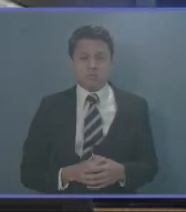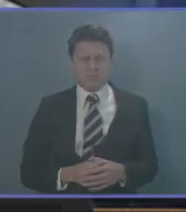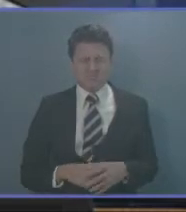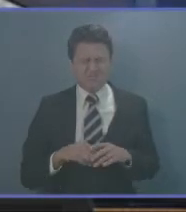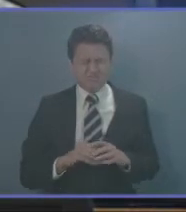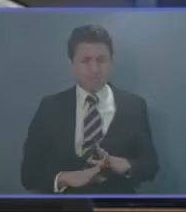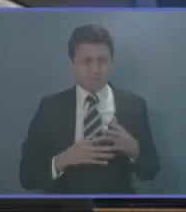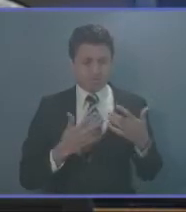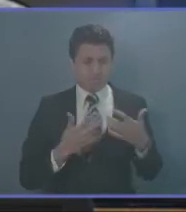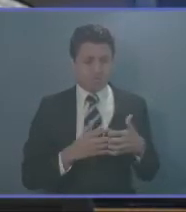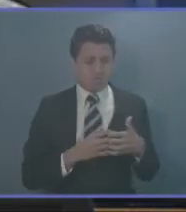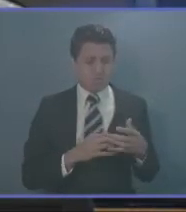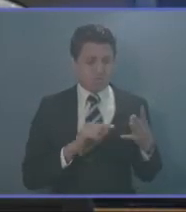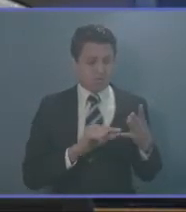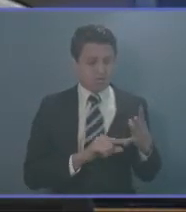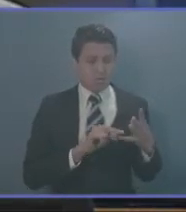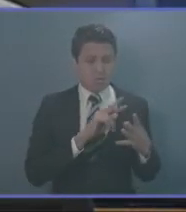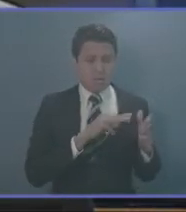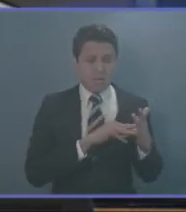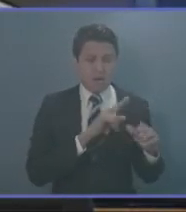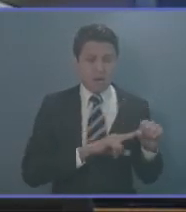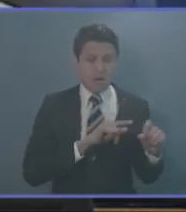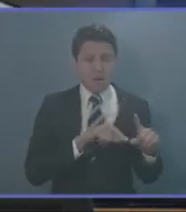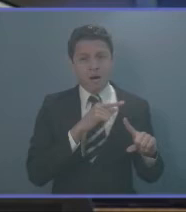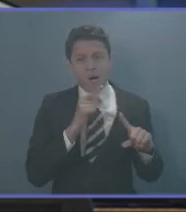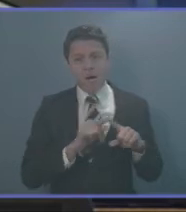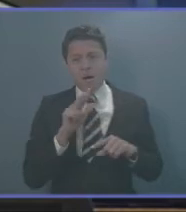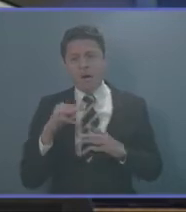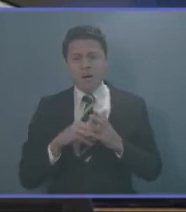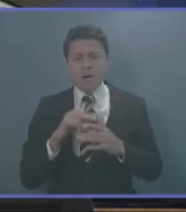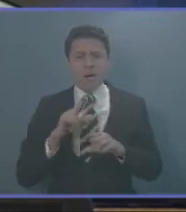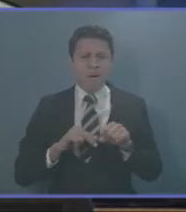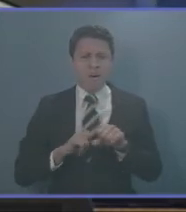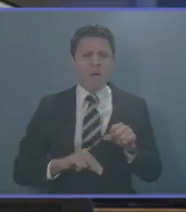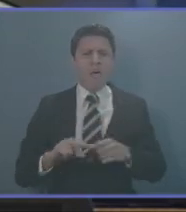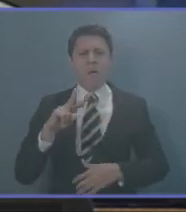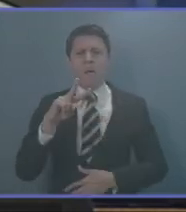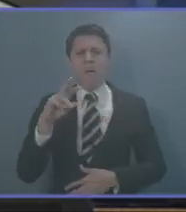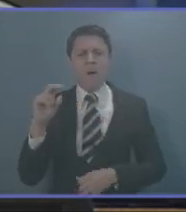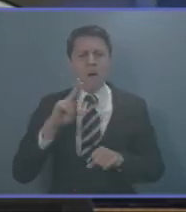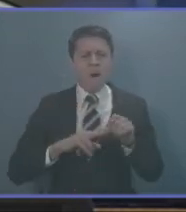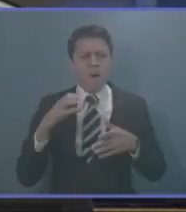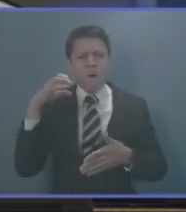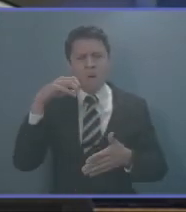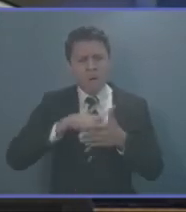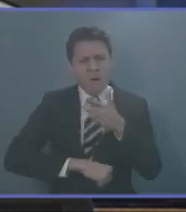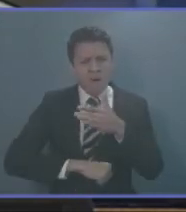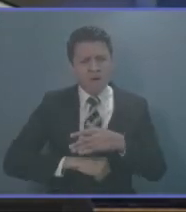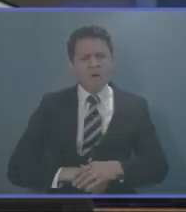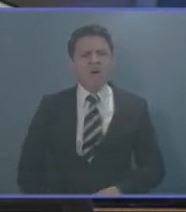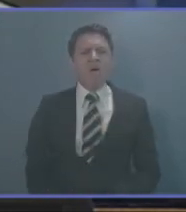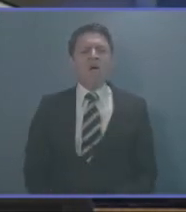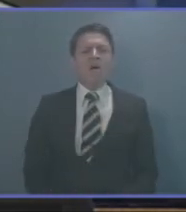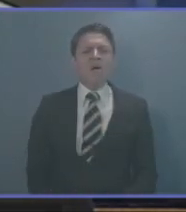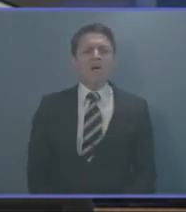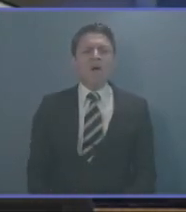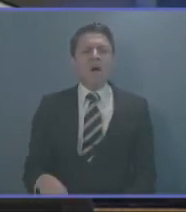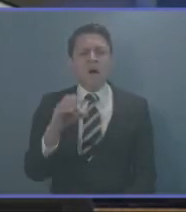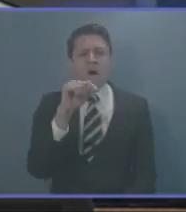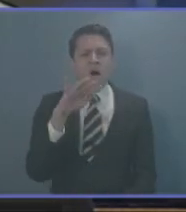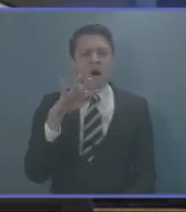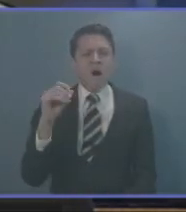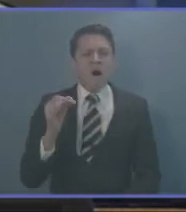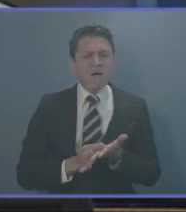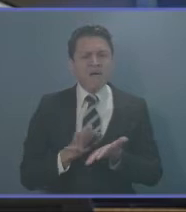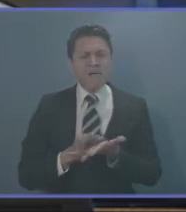4. De 2.000 dólares con un centavo a 3.000 dólares, 20 dólares como cuota fija, 0.50